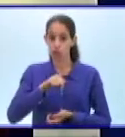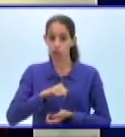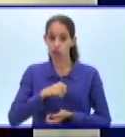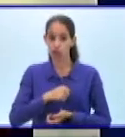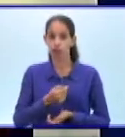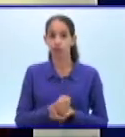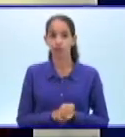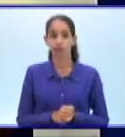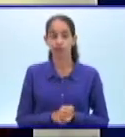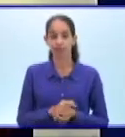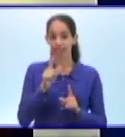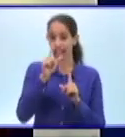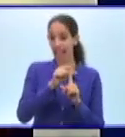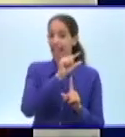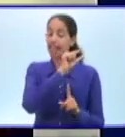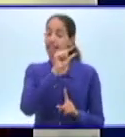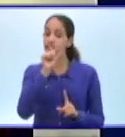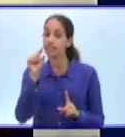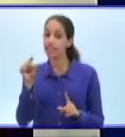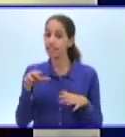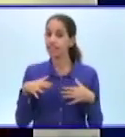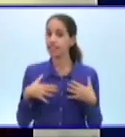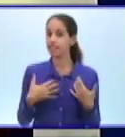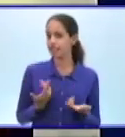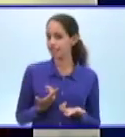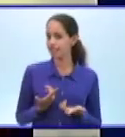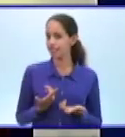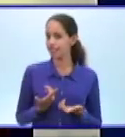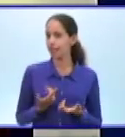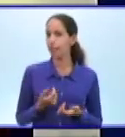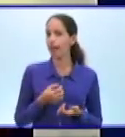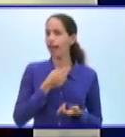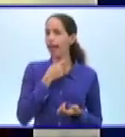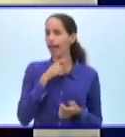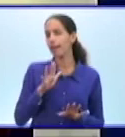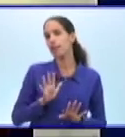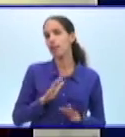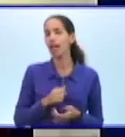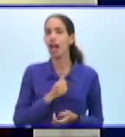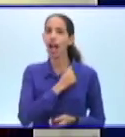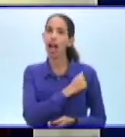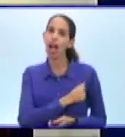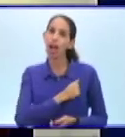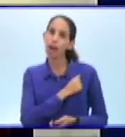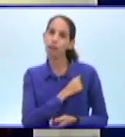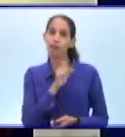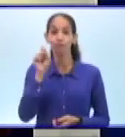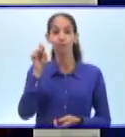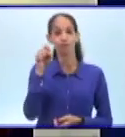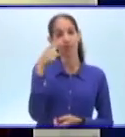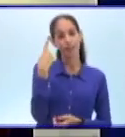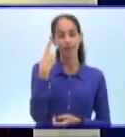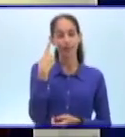el tema de ustedes fuera el amor por primera